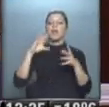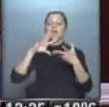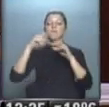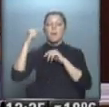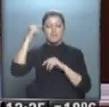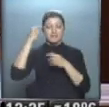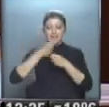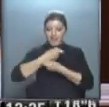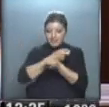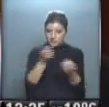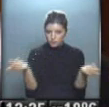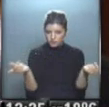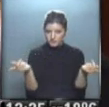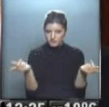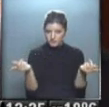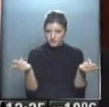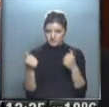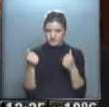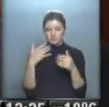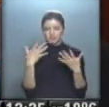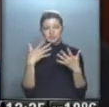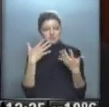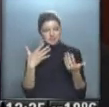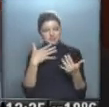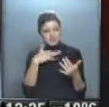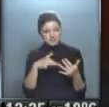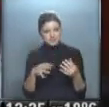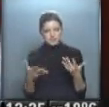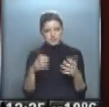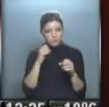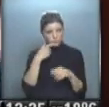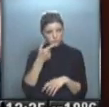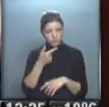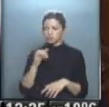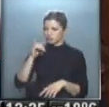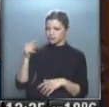¿cierto? Es decir, creo que no sé si responde. Sí, está claro, está claro. Gracias.